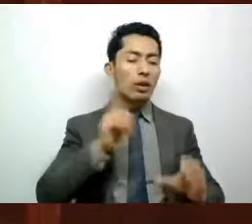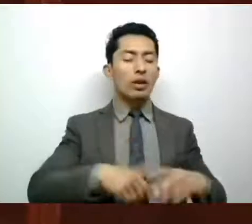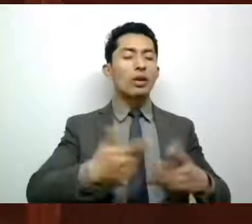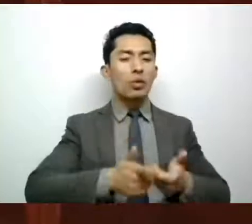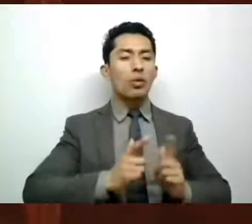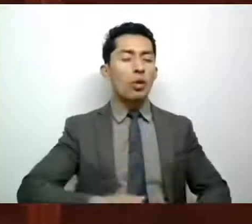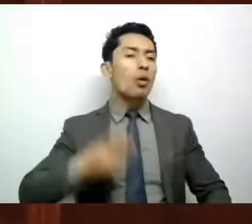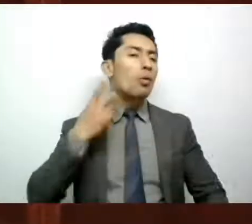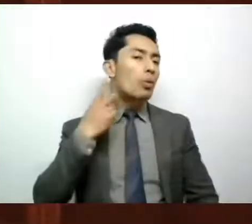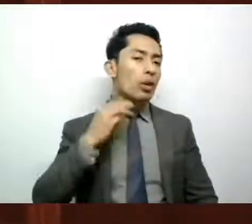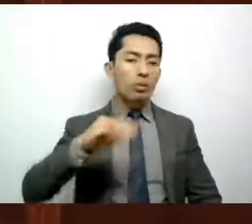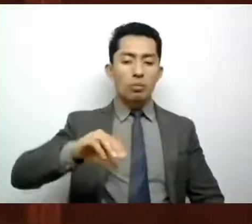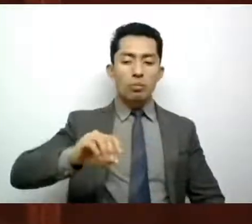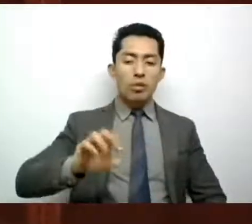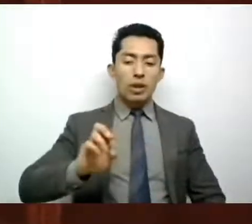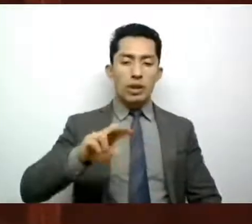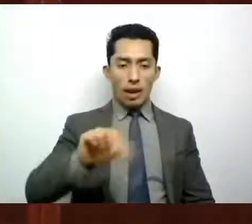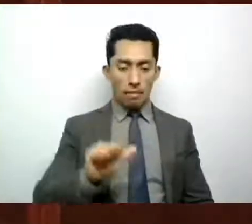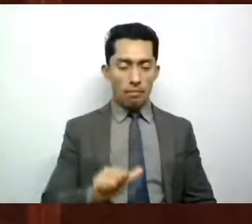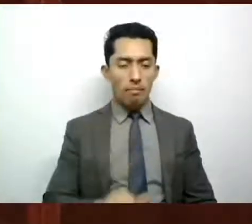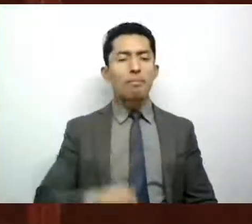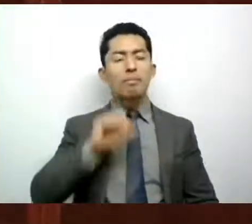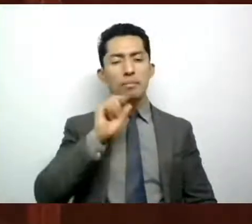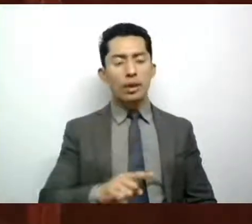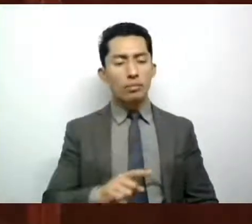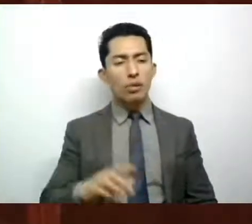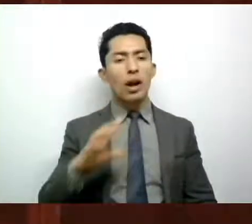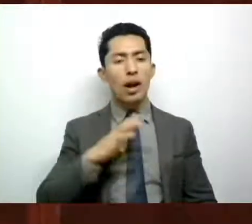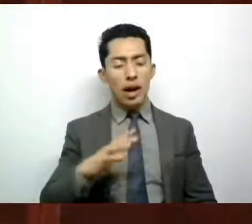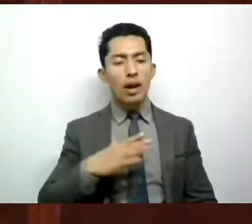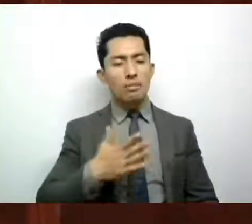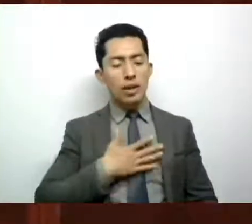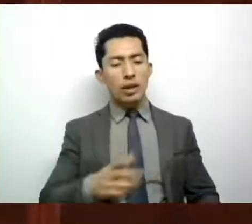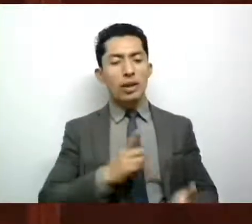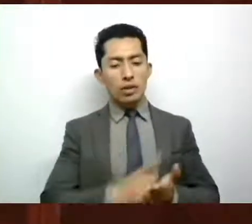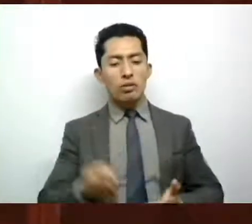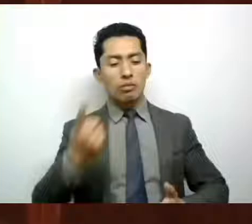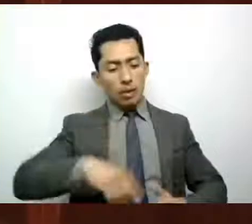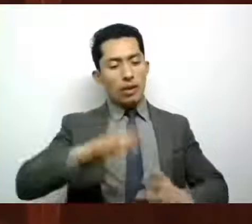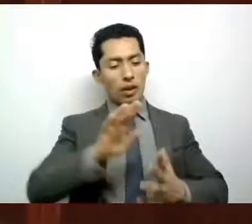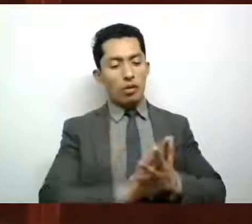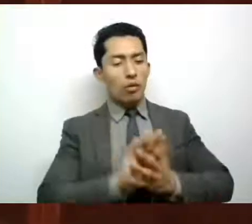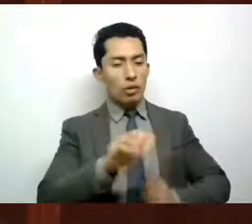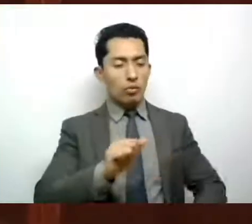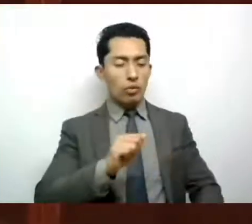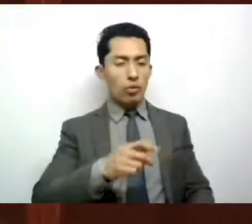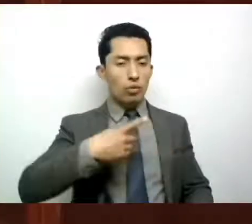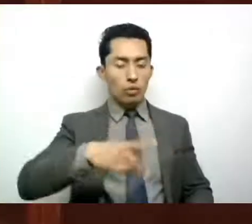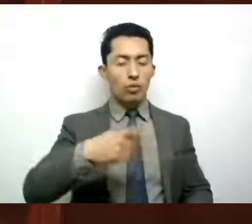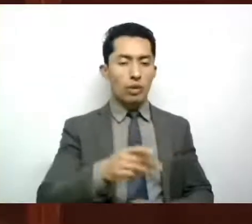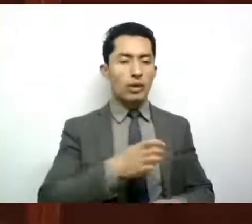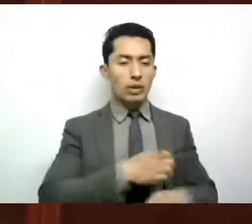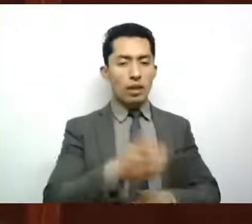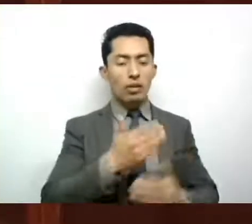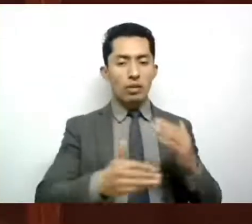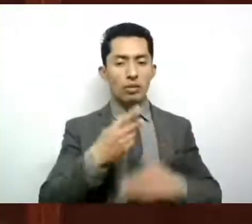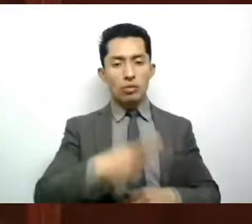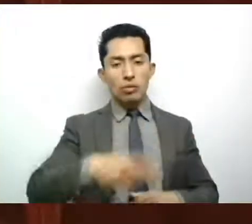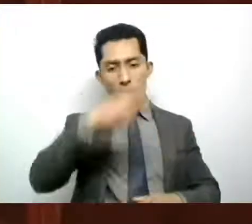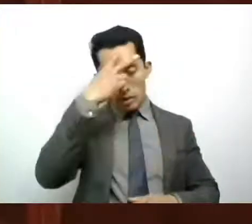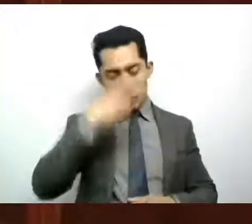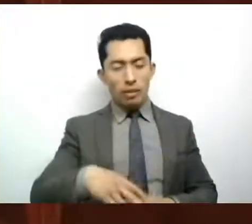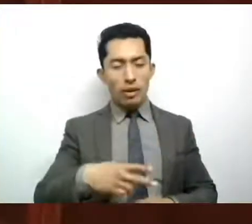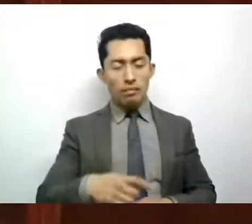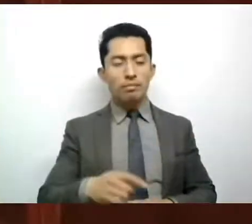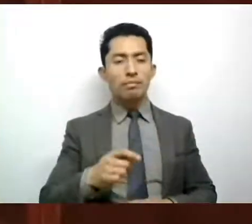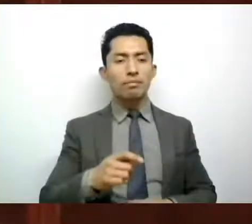integrante del Grupo Parlamentario de Morena y en ejercicio del derecho que me confiere en la Constitución Política del Estado Libre y